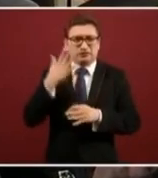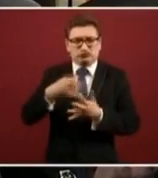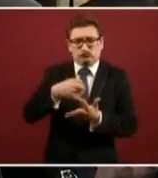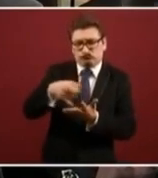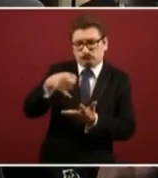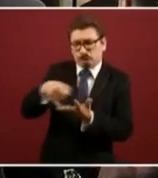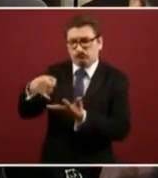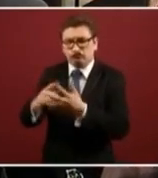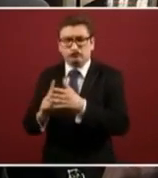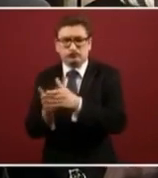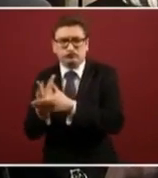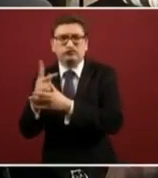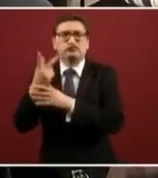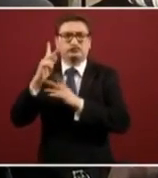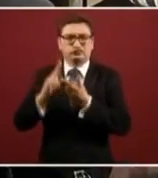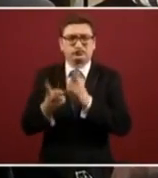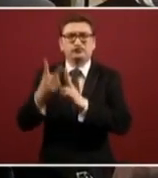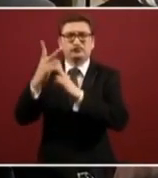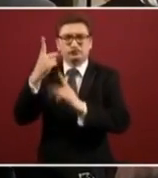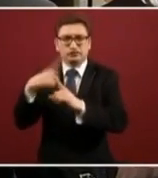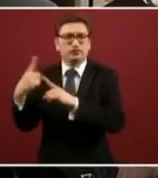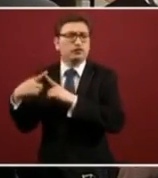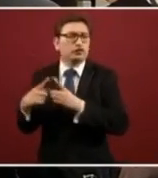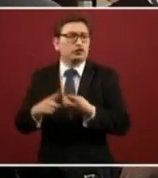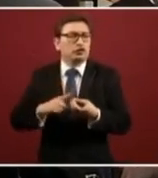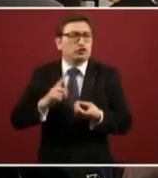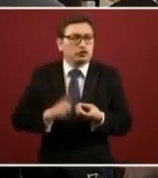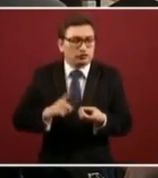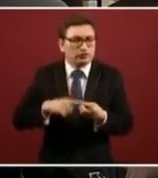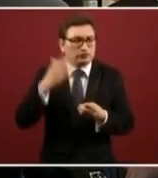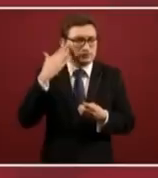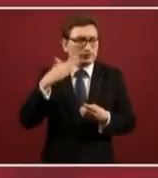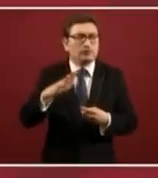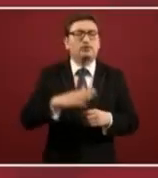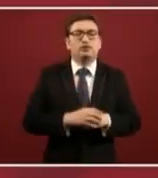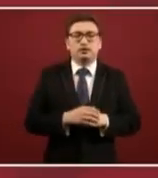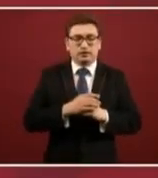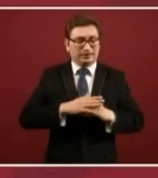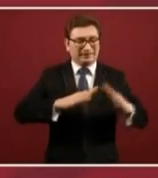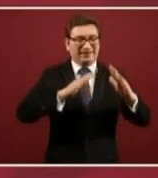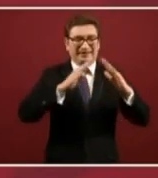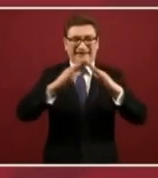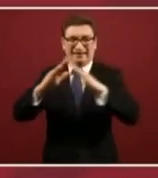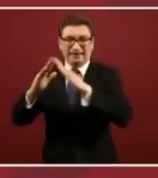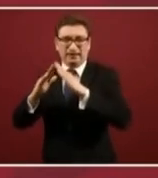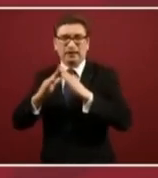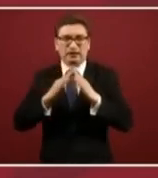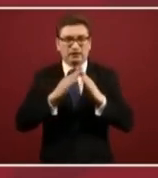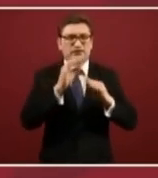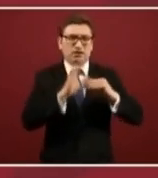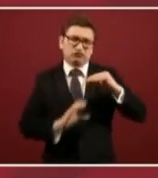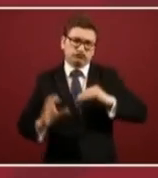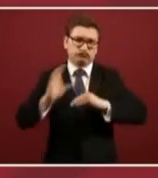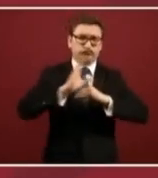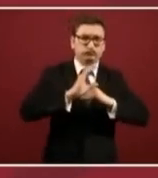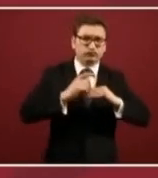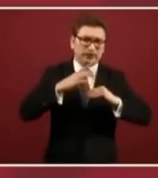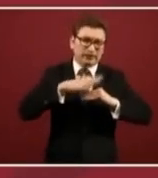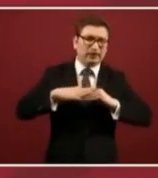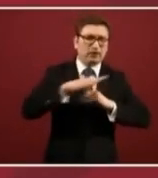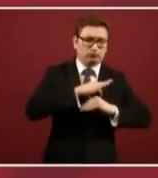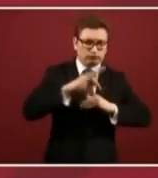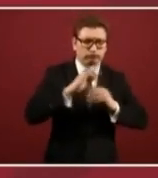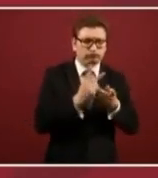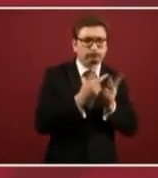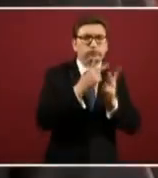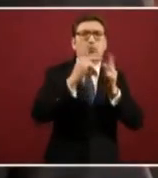hortalizas en las azoteas o la captación de agua de lluvia, que